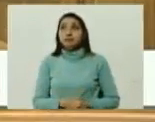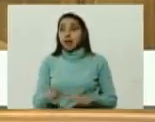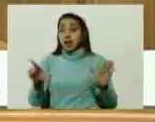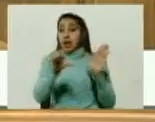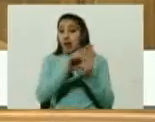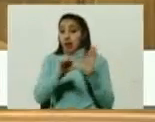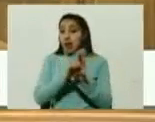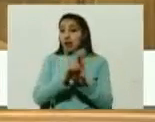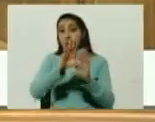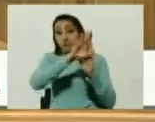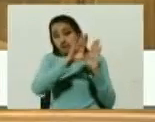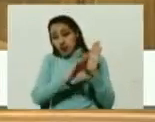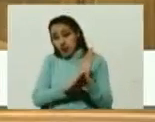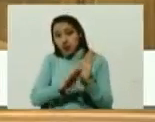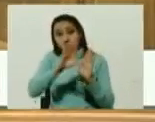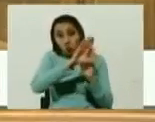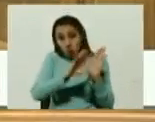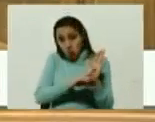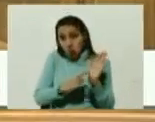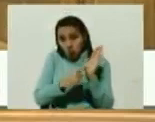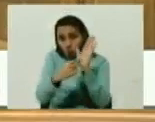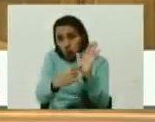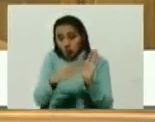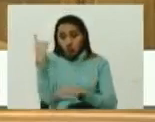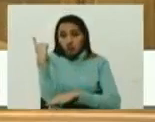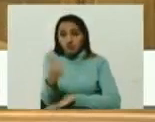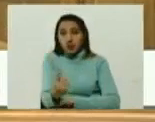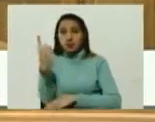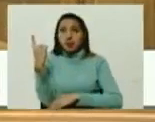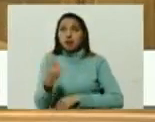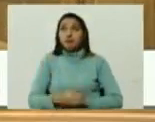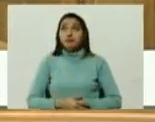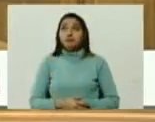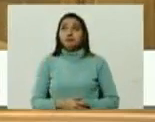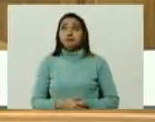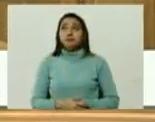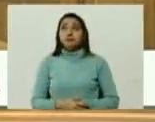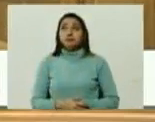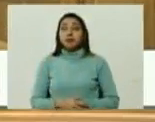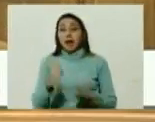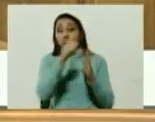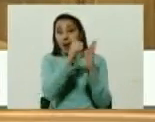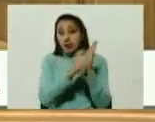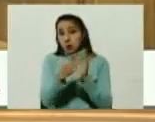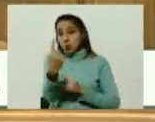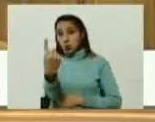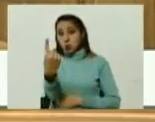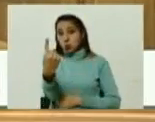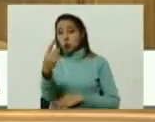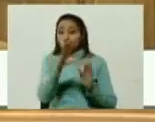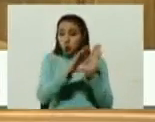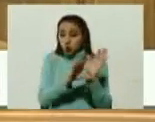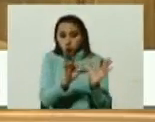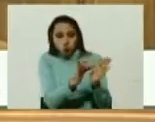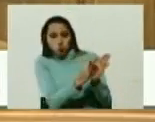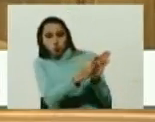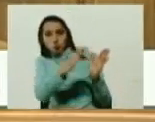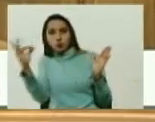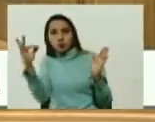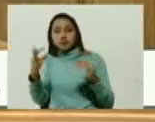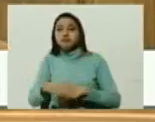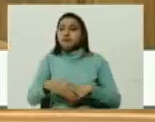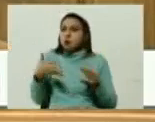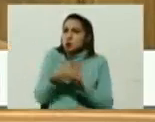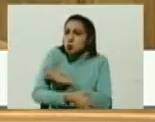principios de la constitución de la república bolivariana venezuela entre otros el artículo 1 de nuestra constitución que basa